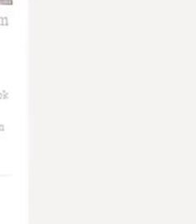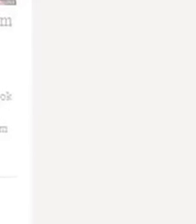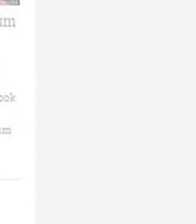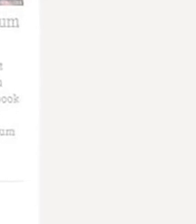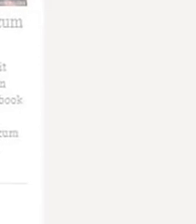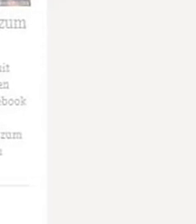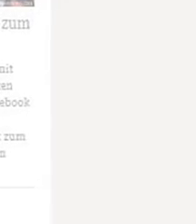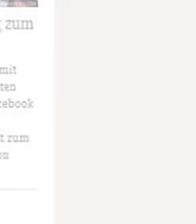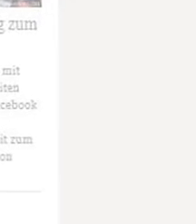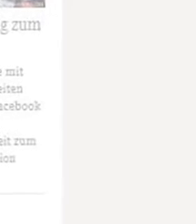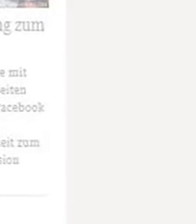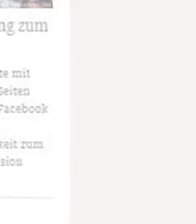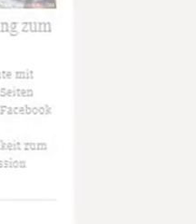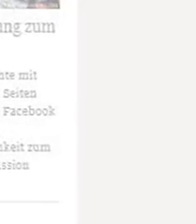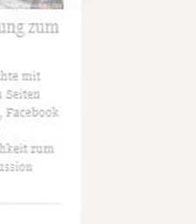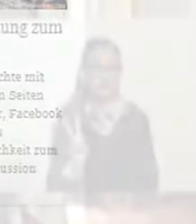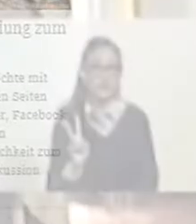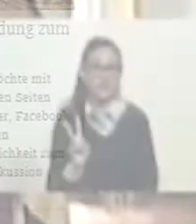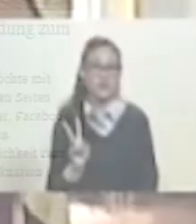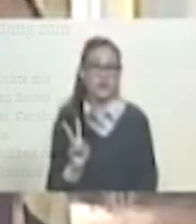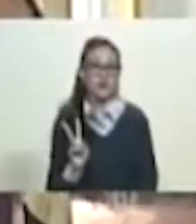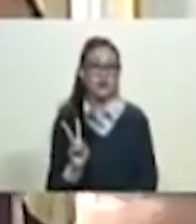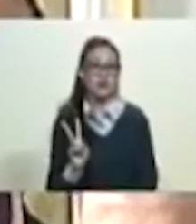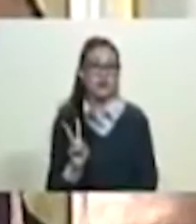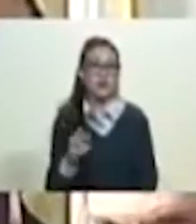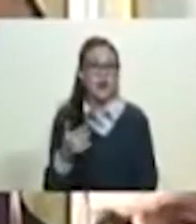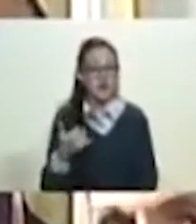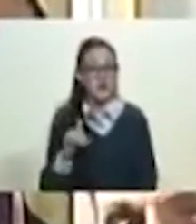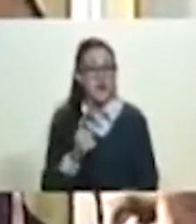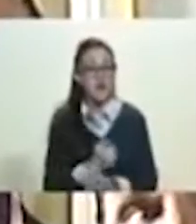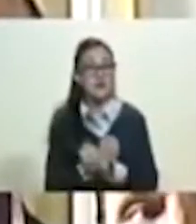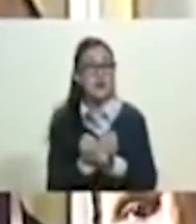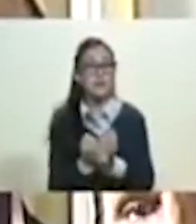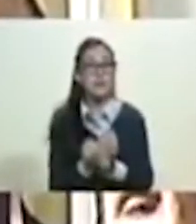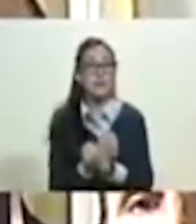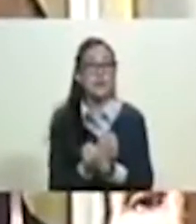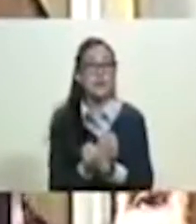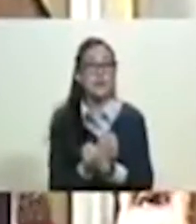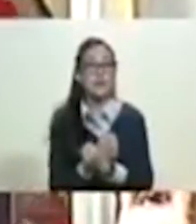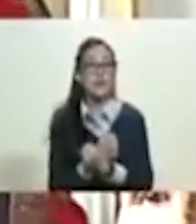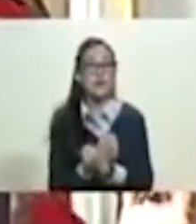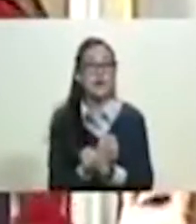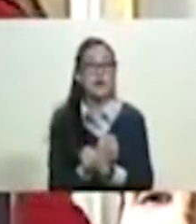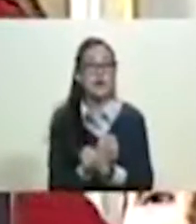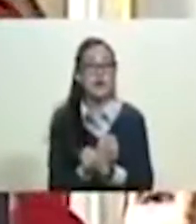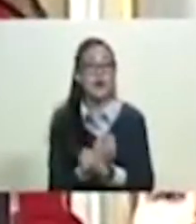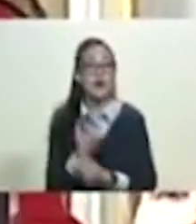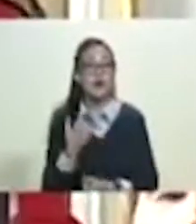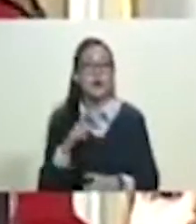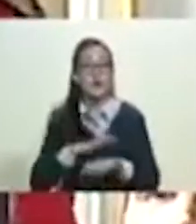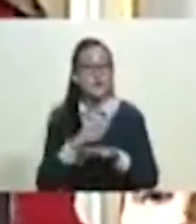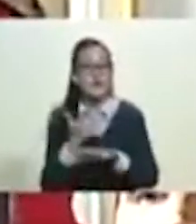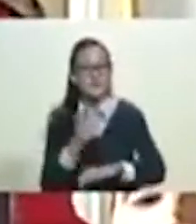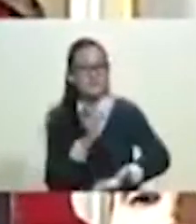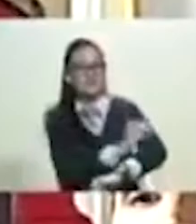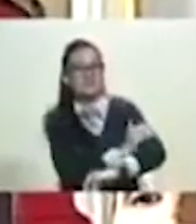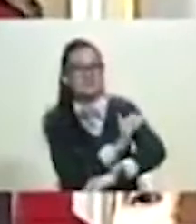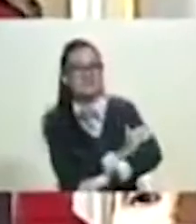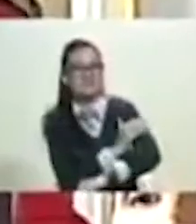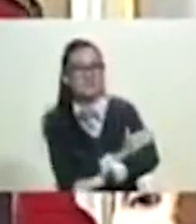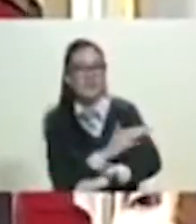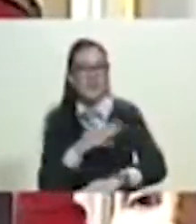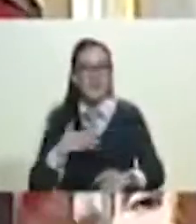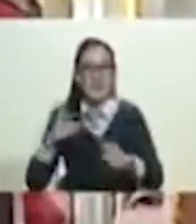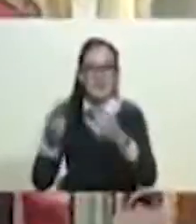órganos estatales inclusive al presidente maduro adelanta que las canciller venezolanas podría ser la primera mujer que ingresé al ilustre